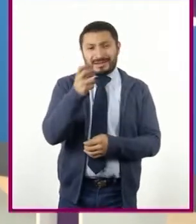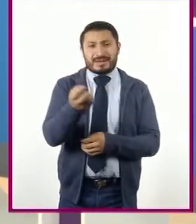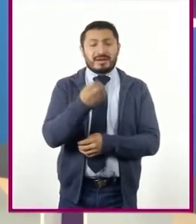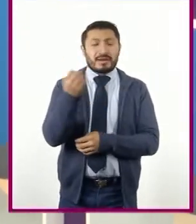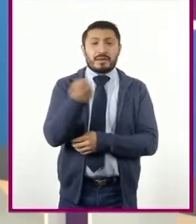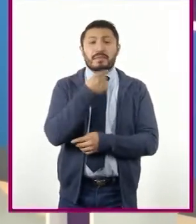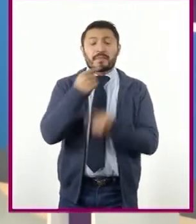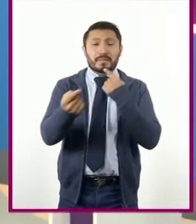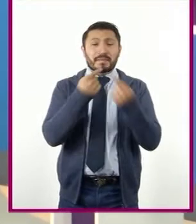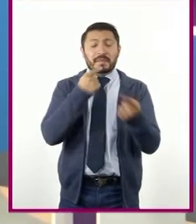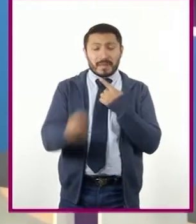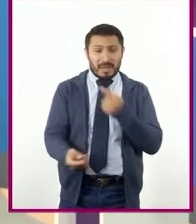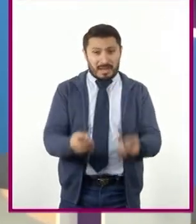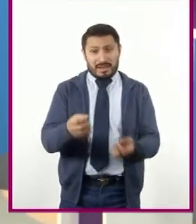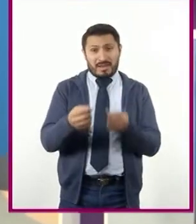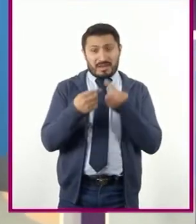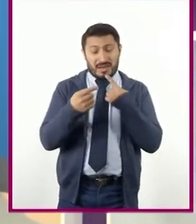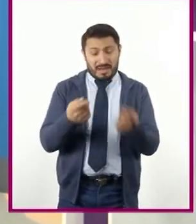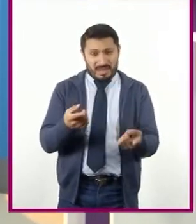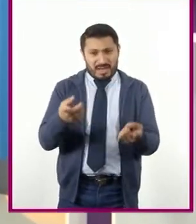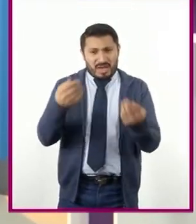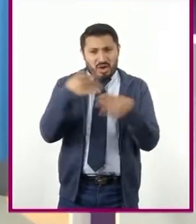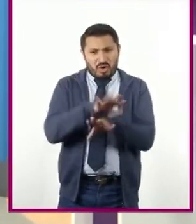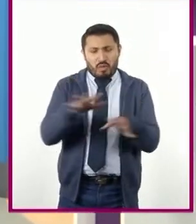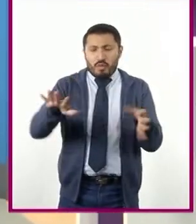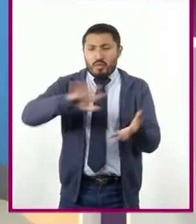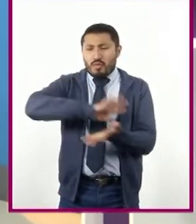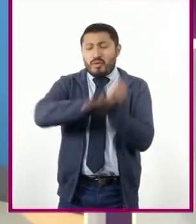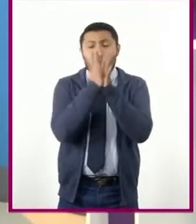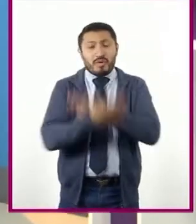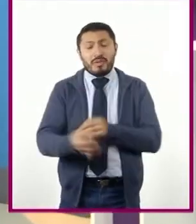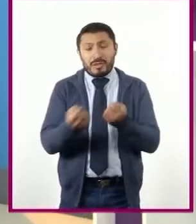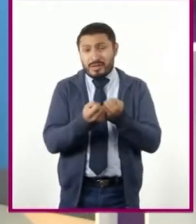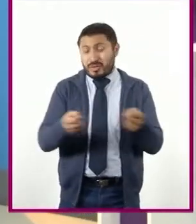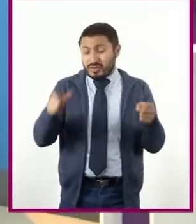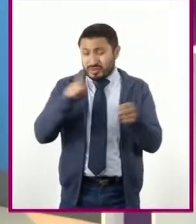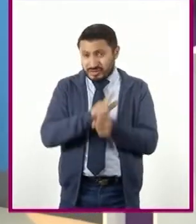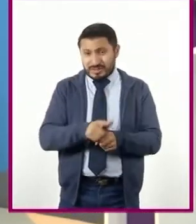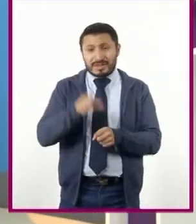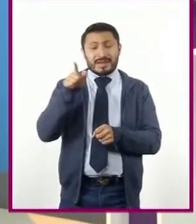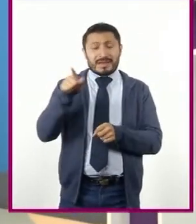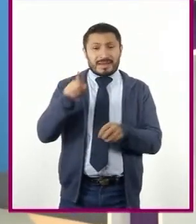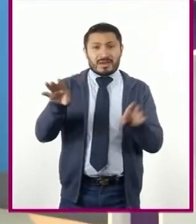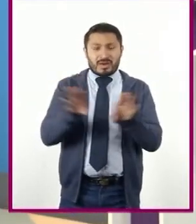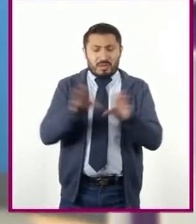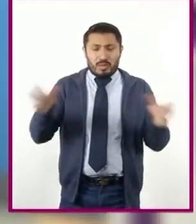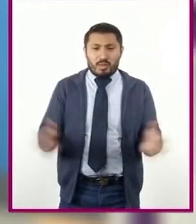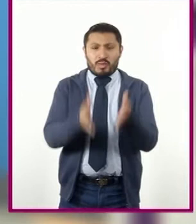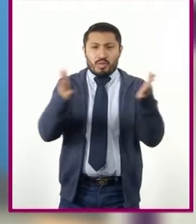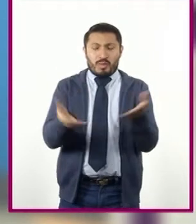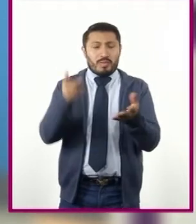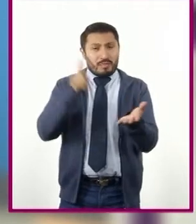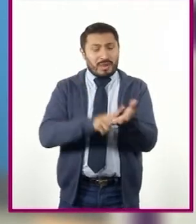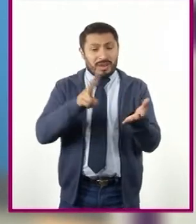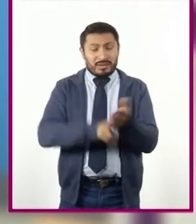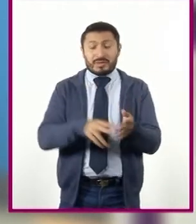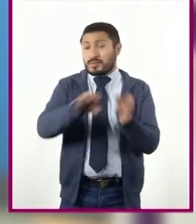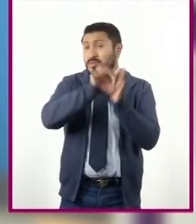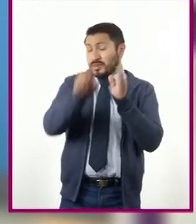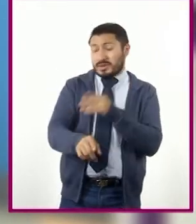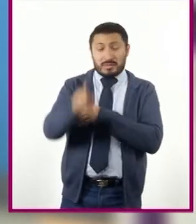sobre la transformación social, el fascismo reforzó los valores de la sociedad tradicional. Las mujeres, por